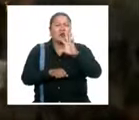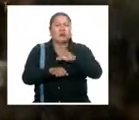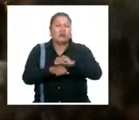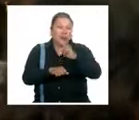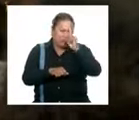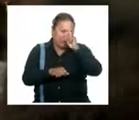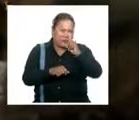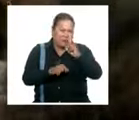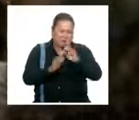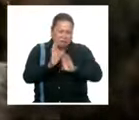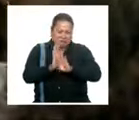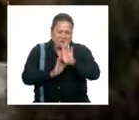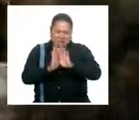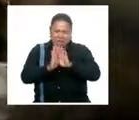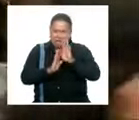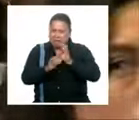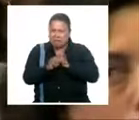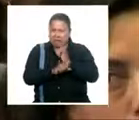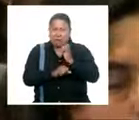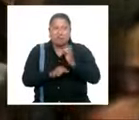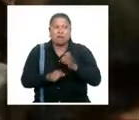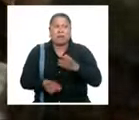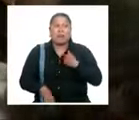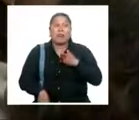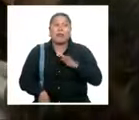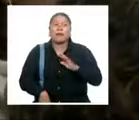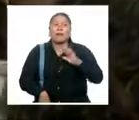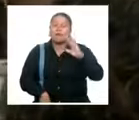del Estado. Bueno, yo quiero